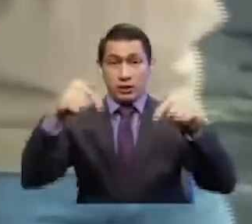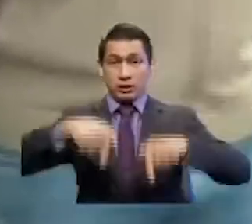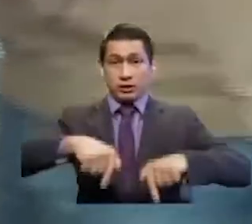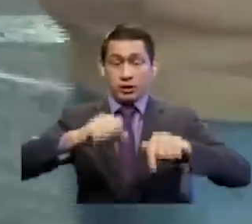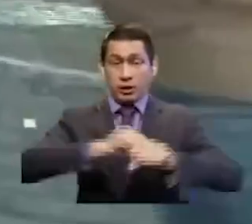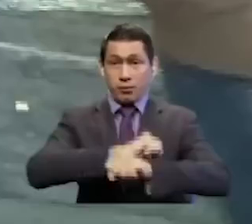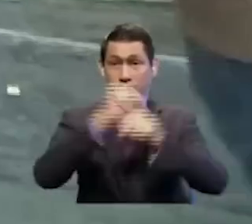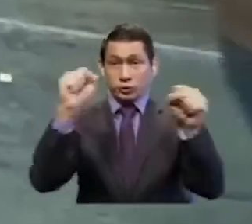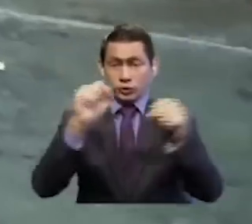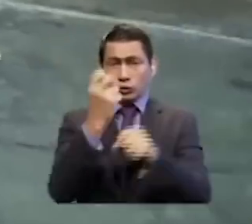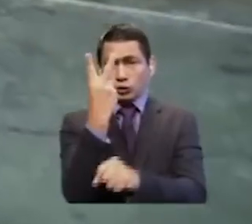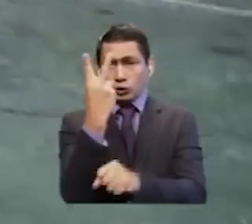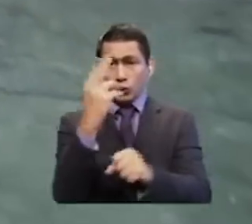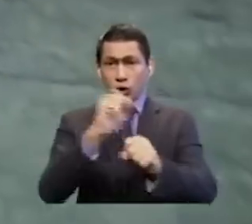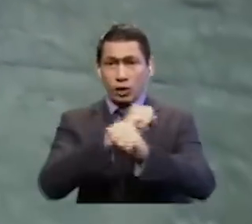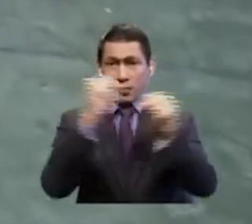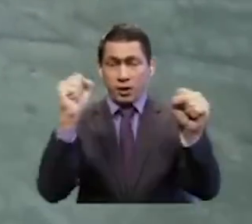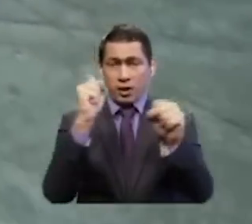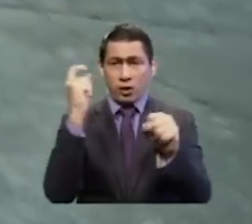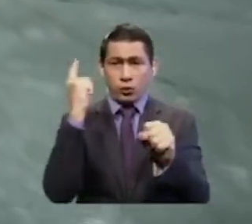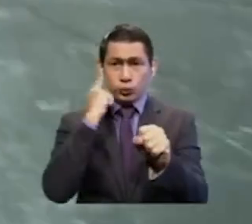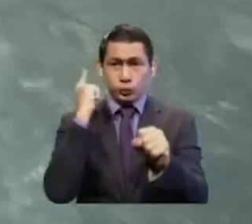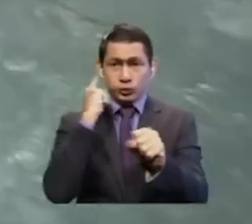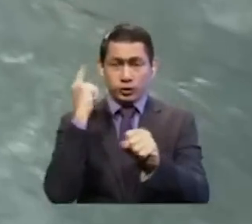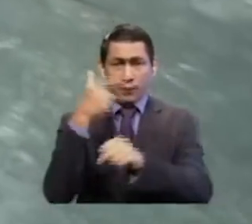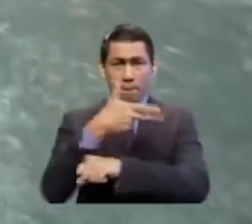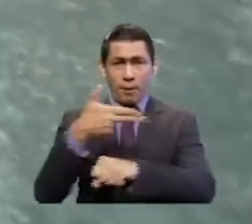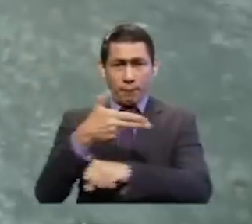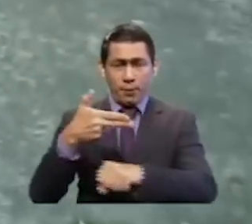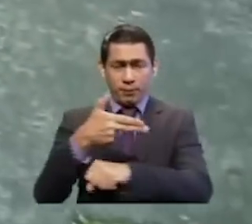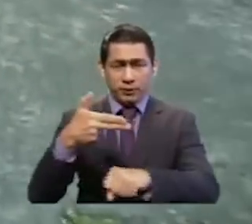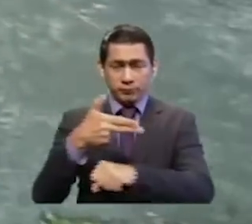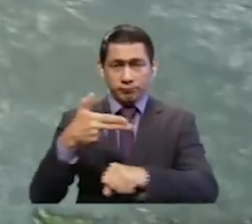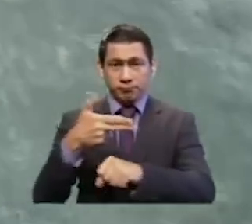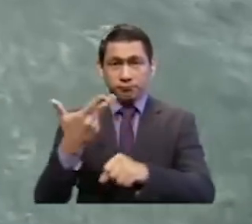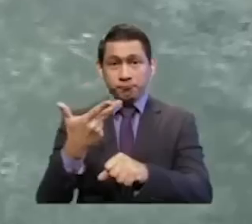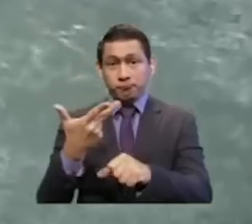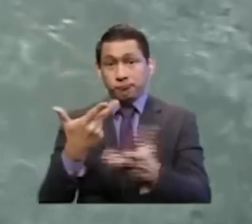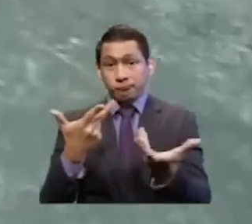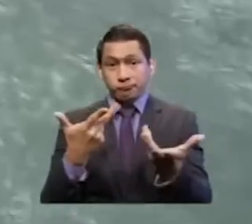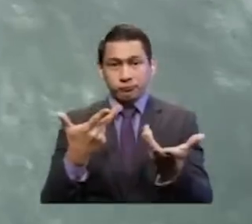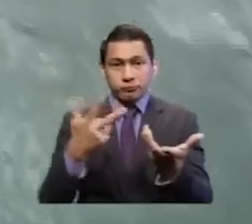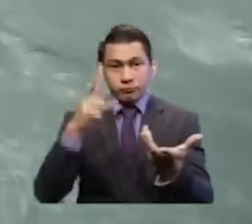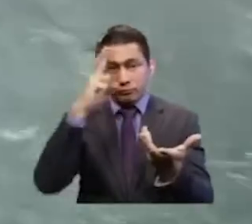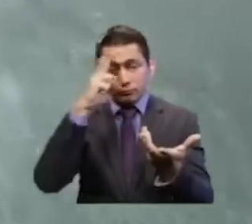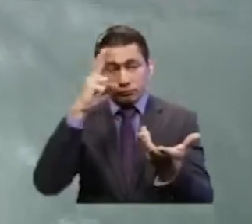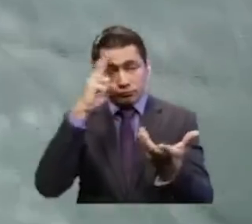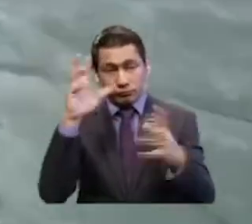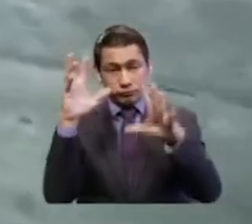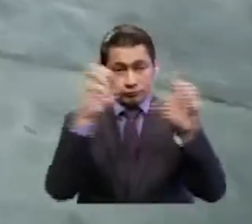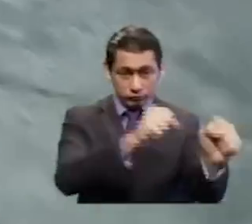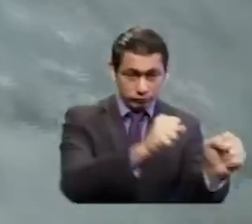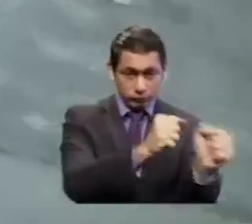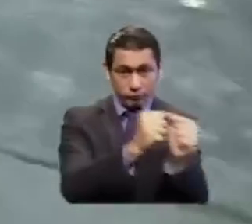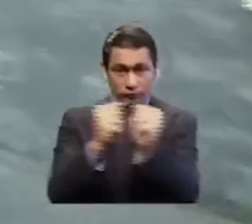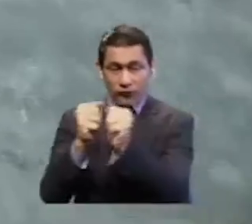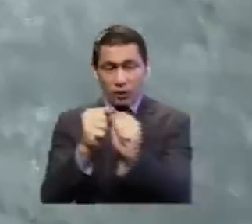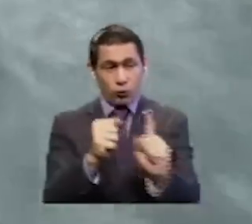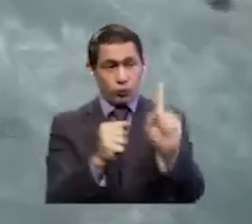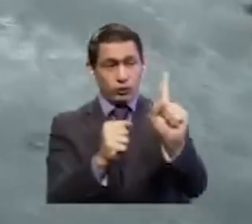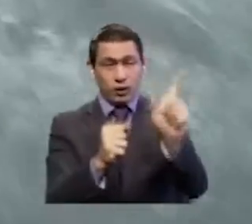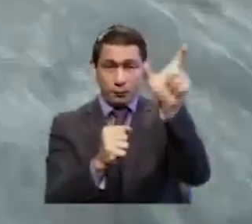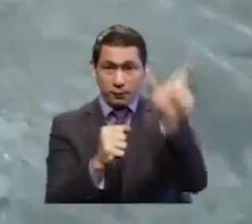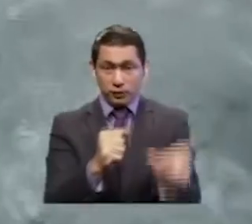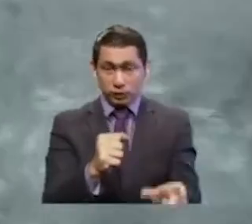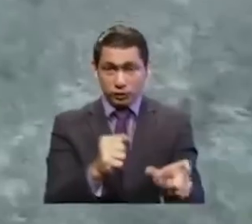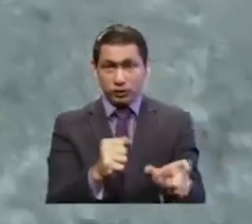madrugada, a partir de las 2:00 a.m, habría ocurrido un intento de secuestro. Como vemos en imágenes, esto es lo que todavía queda de lo